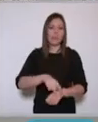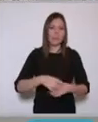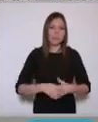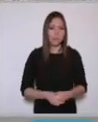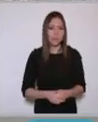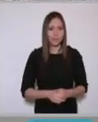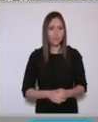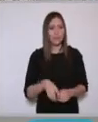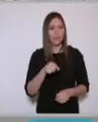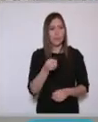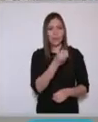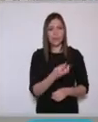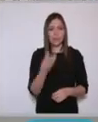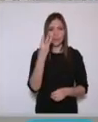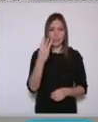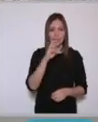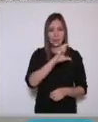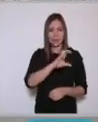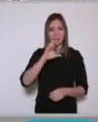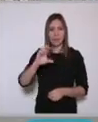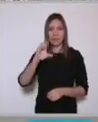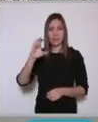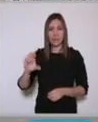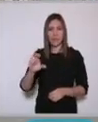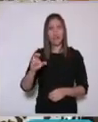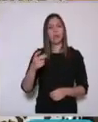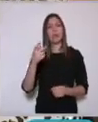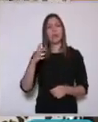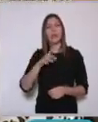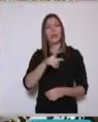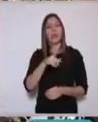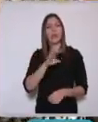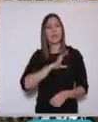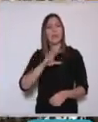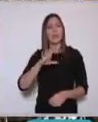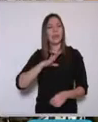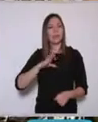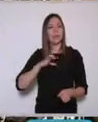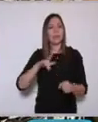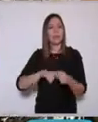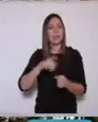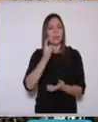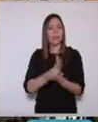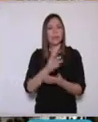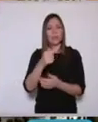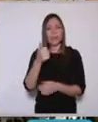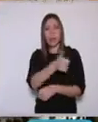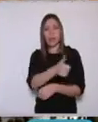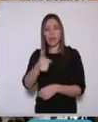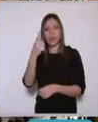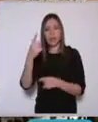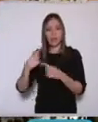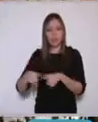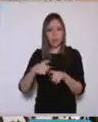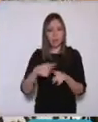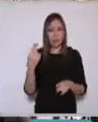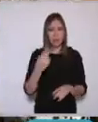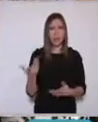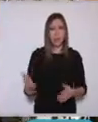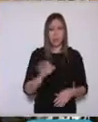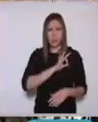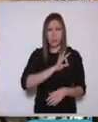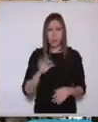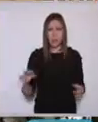estas 3, como bien ya lo mencionaste, son para un tipo de, para una necesidad diferente cada una, pero, por ejemplo, se